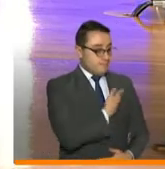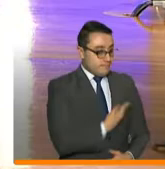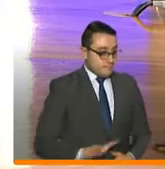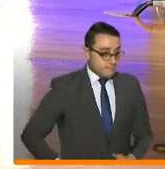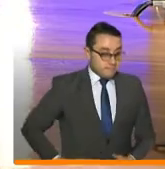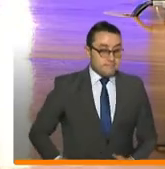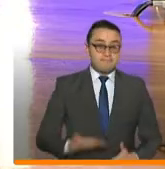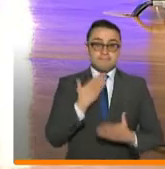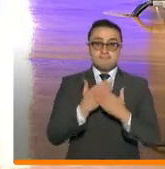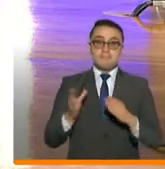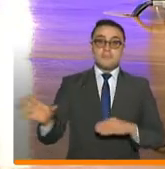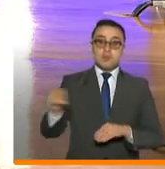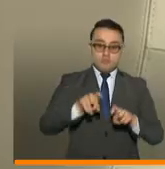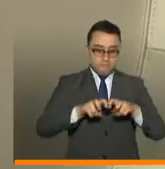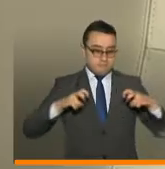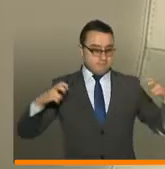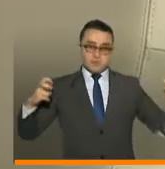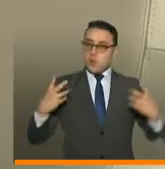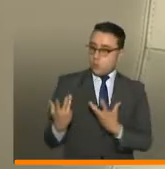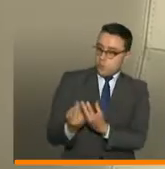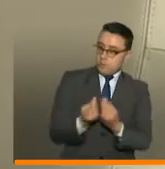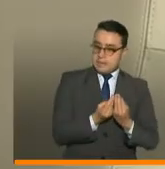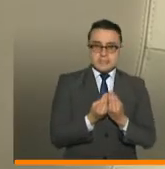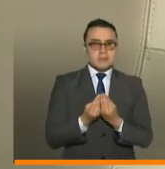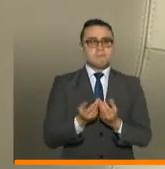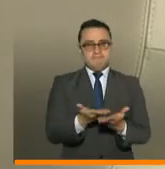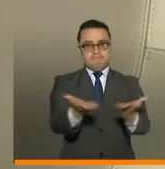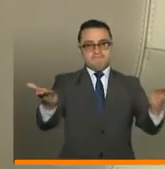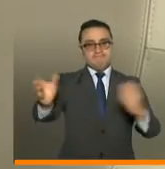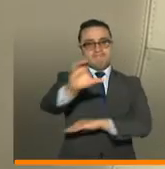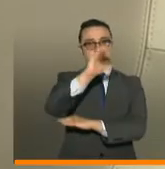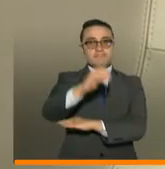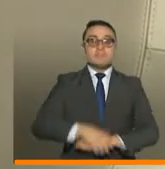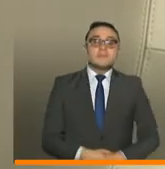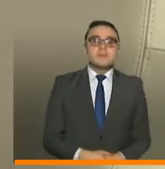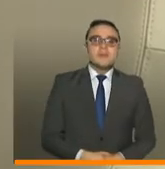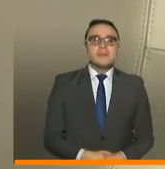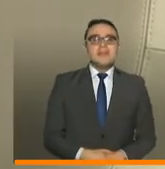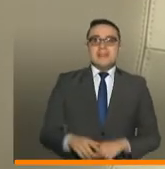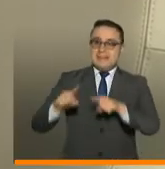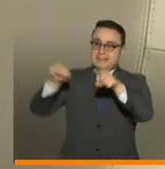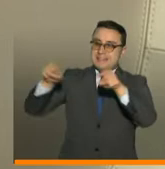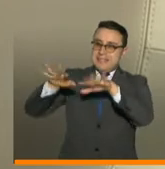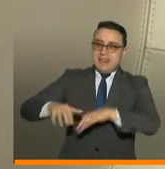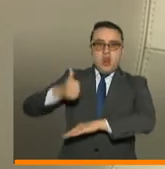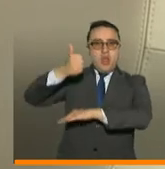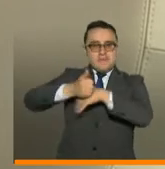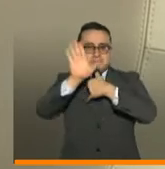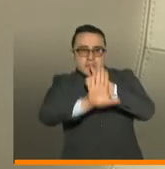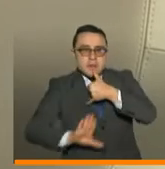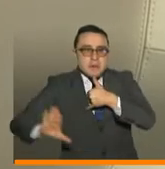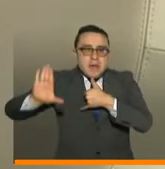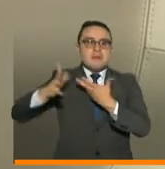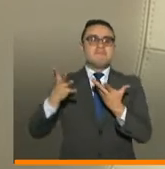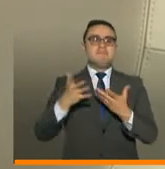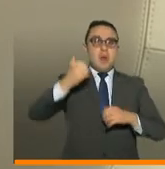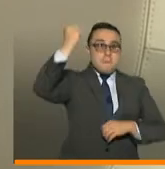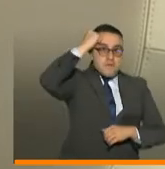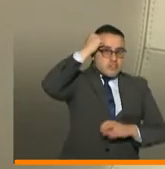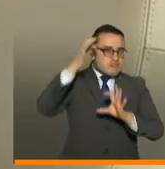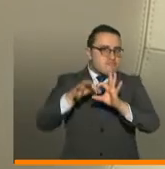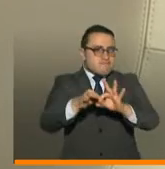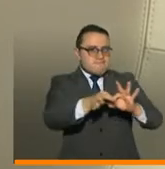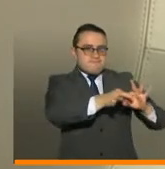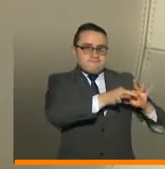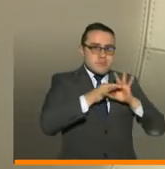a los compañeros y a los colombianos. Yo creo, presidente, que hemos hecho un trabajo de la mano de secretarios de educación, maestros, y que hay que seguirlo haciendo con